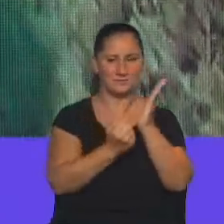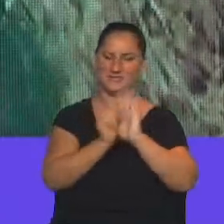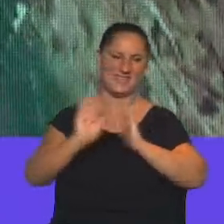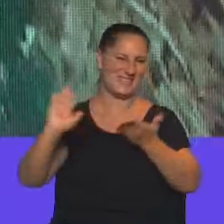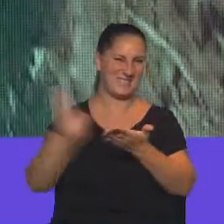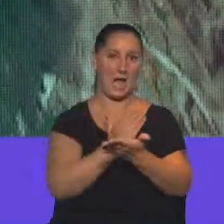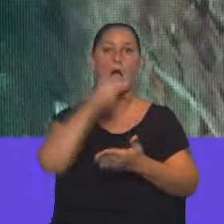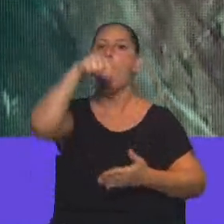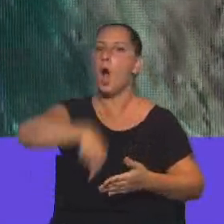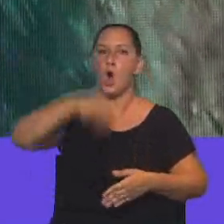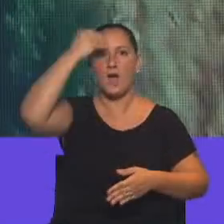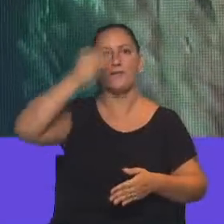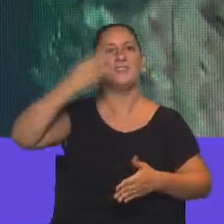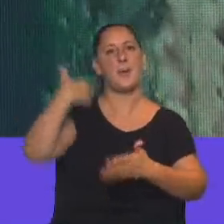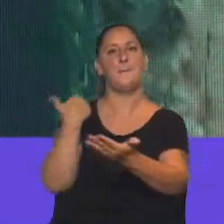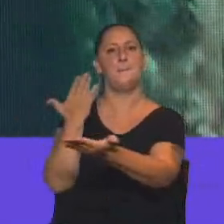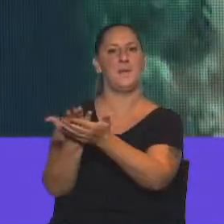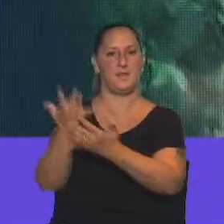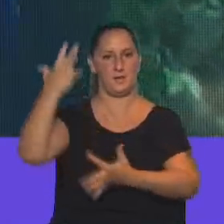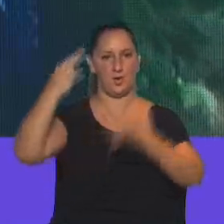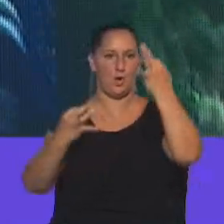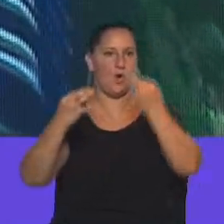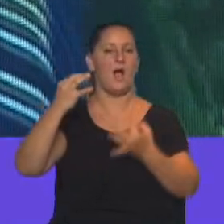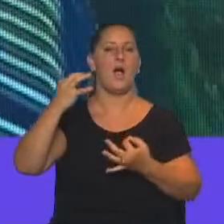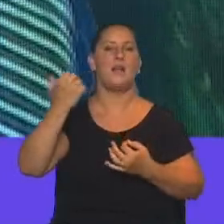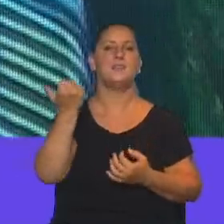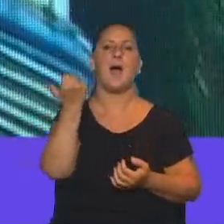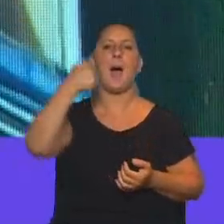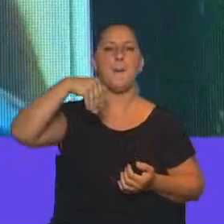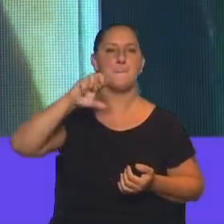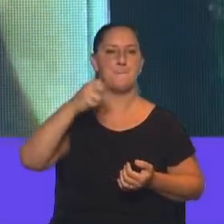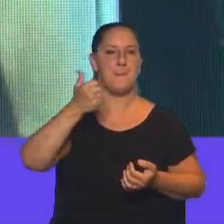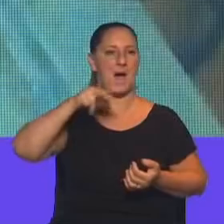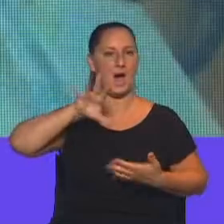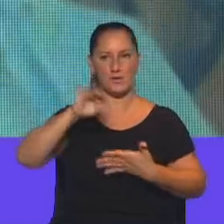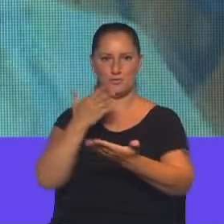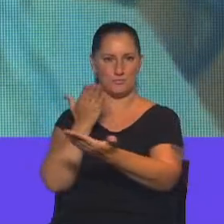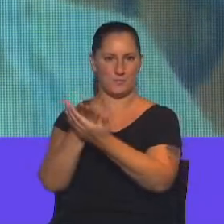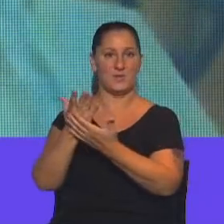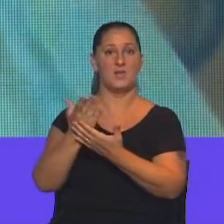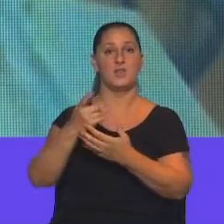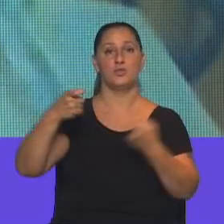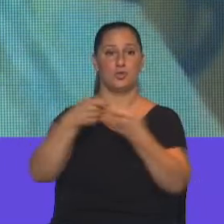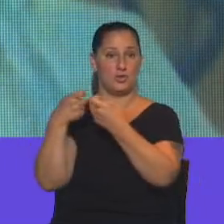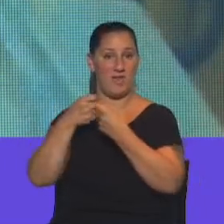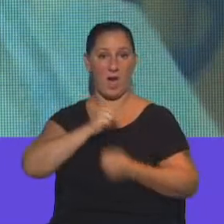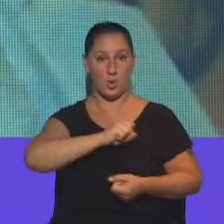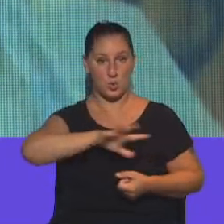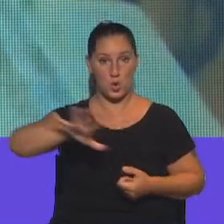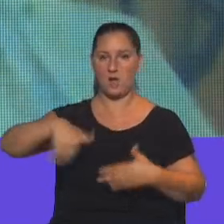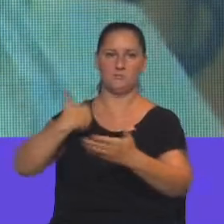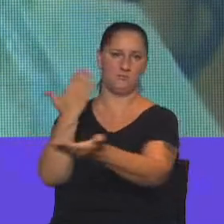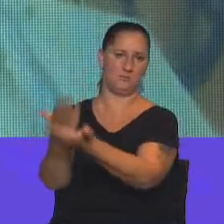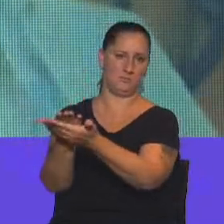se materializó a través de una medida cautelar, un amparo, mejor dicho, que presentó la sociedad rural ante la